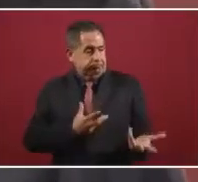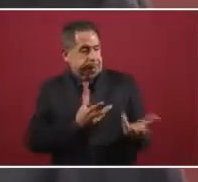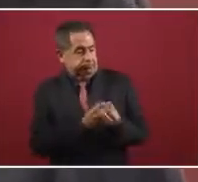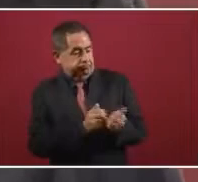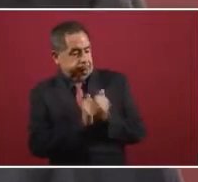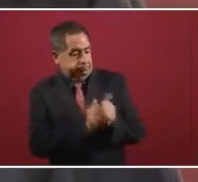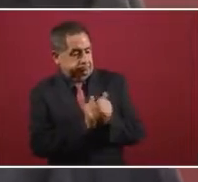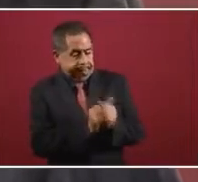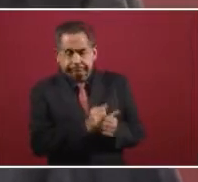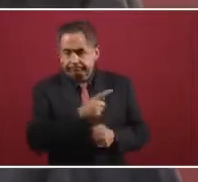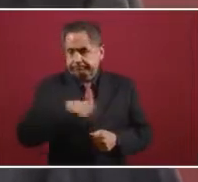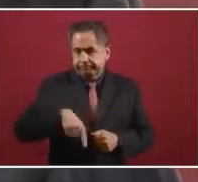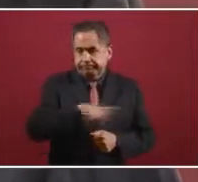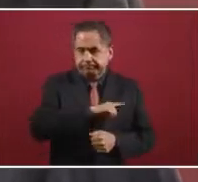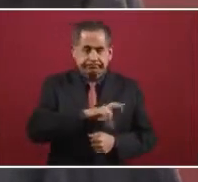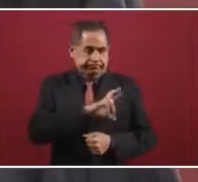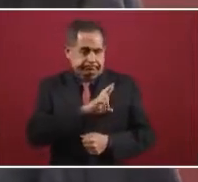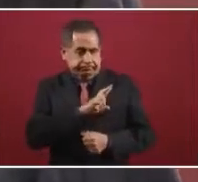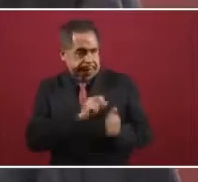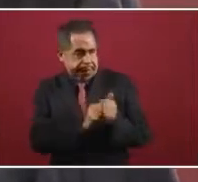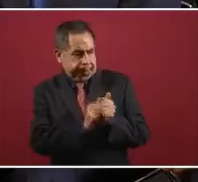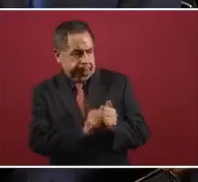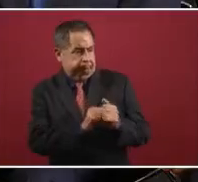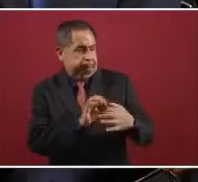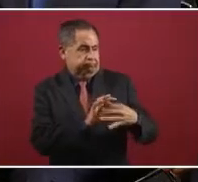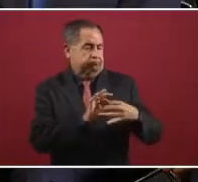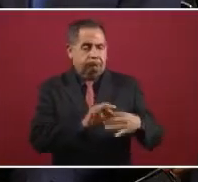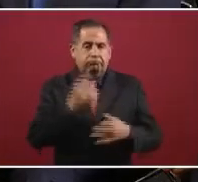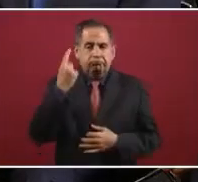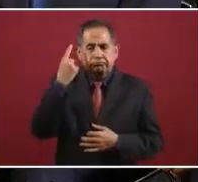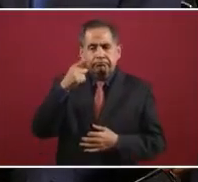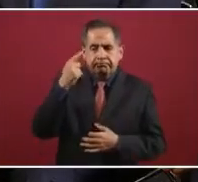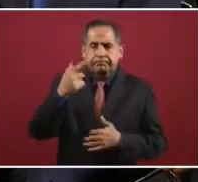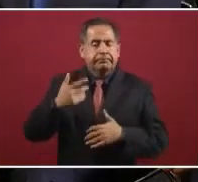el sector privado para